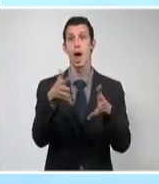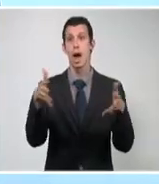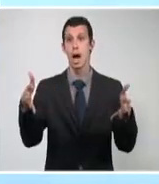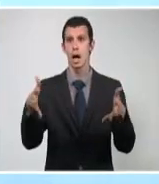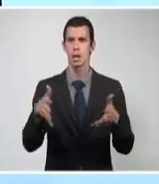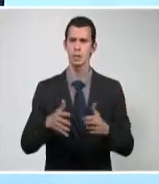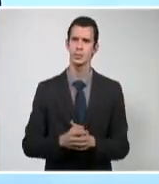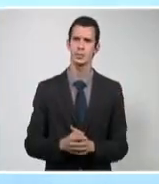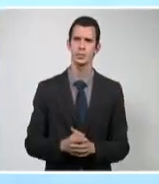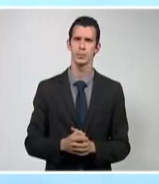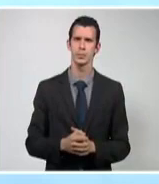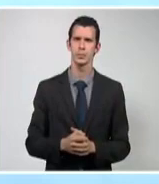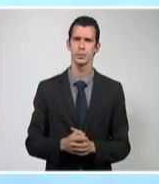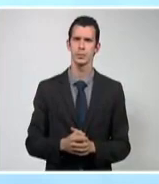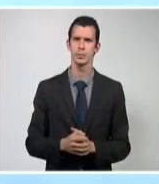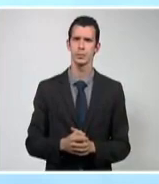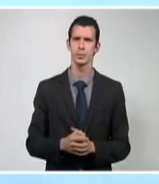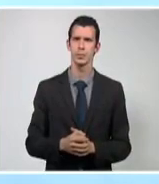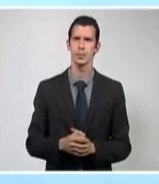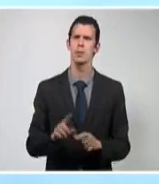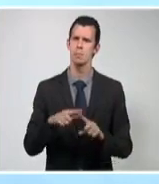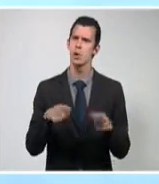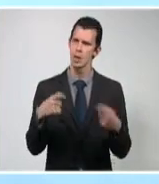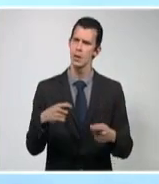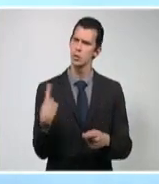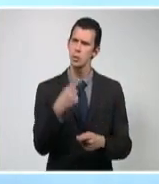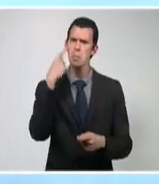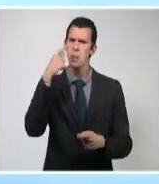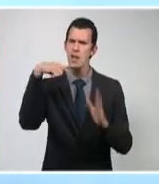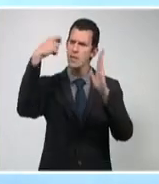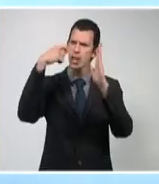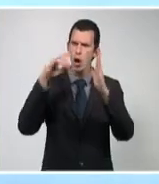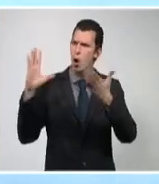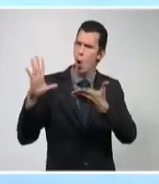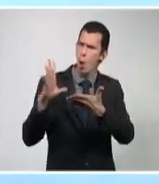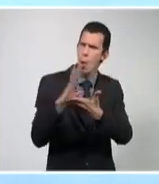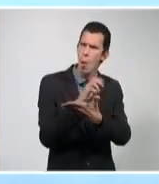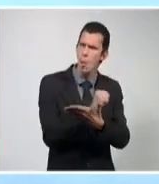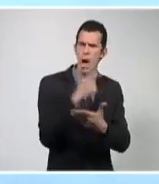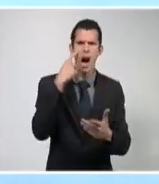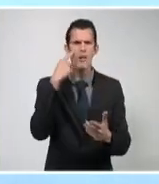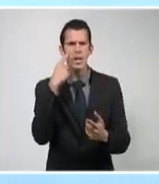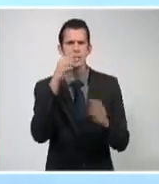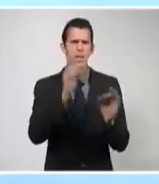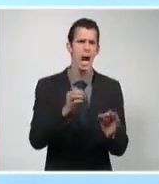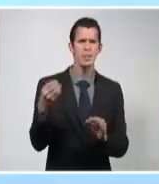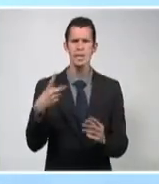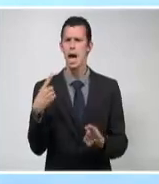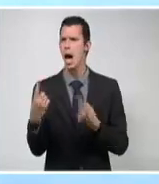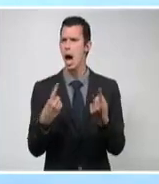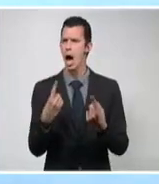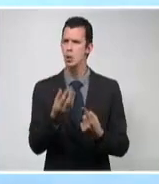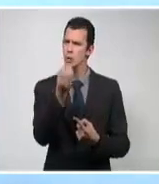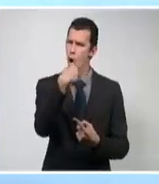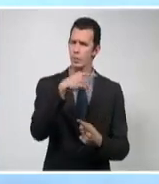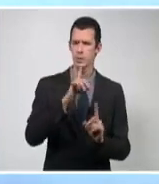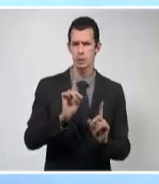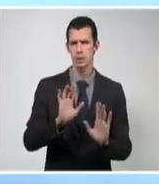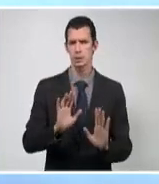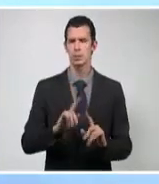visto tan claro no es verdad, no es cierto. O sea, en el mismo video tendría que afirmar algo y después decir que eso que afirmó no es